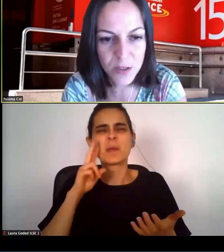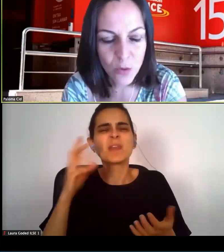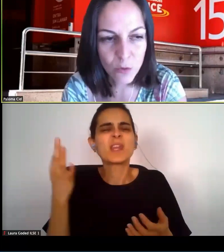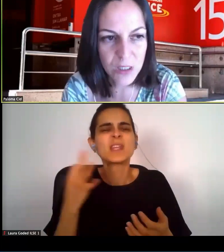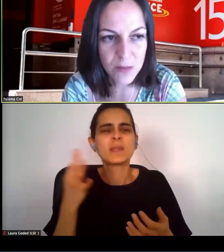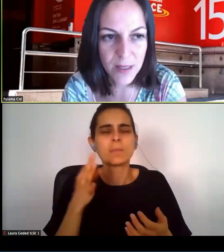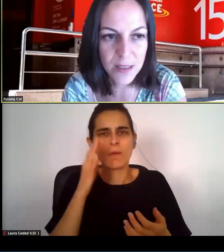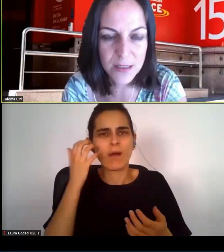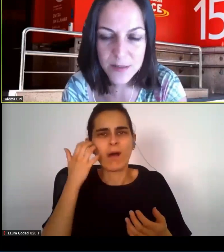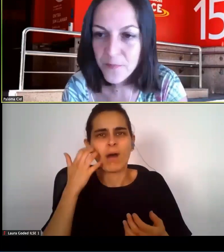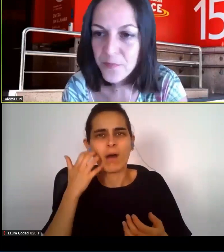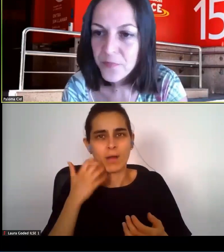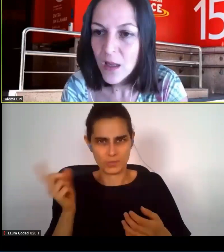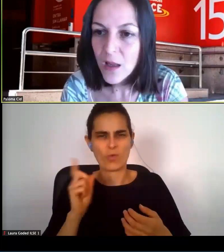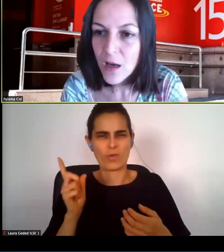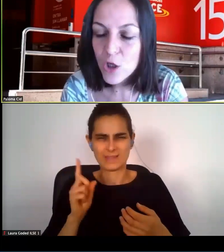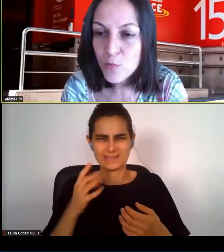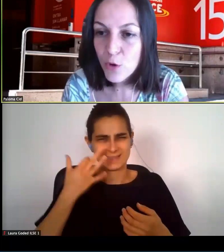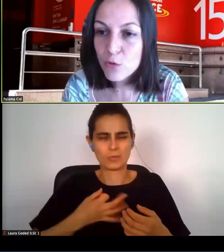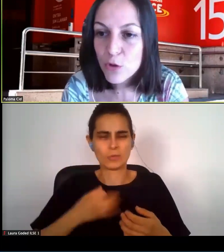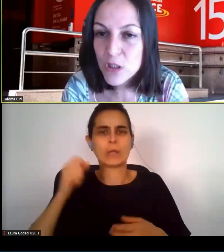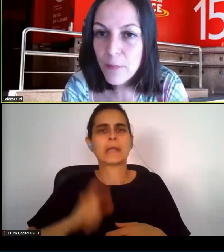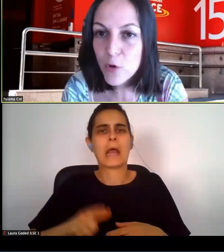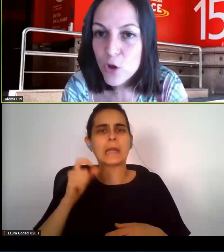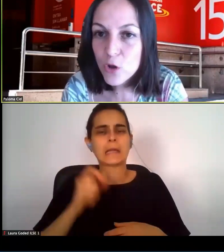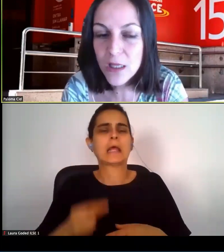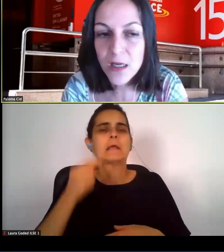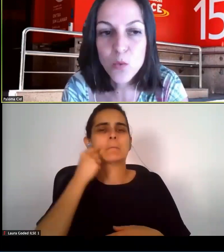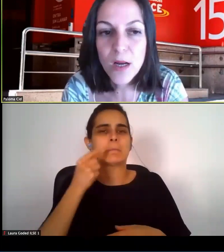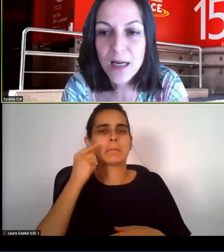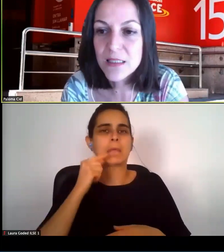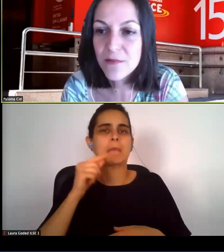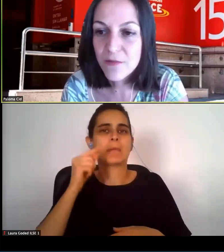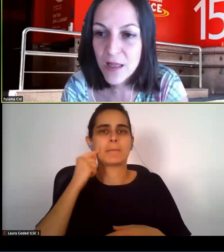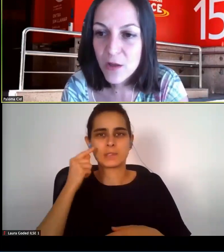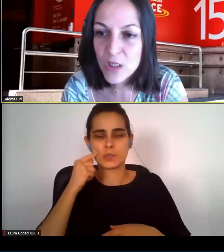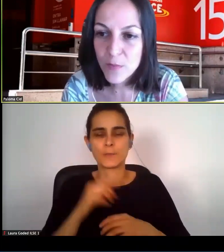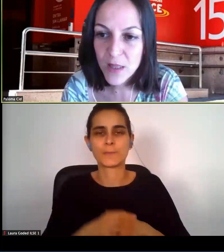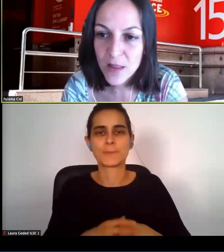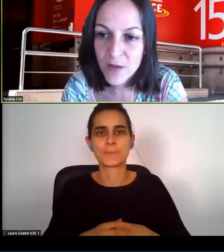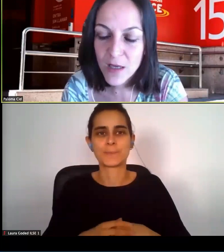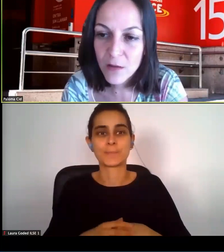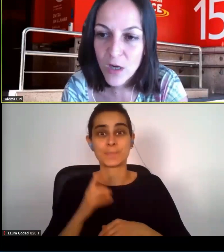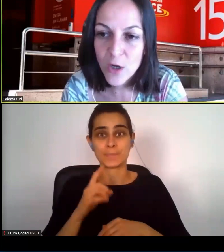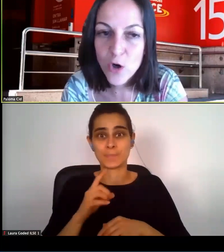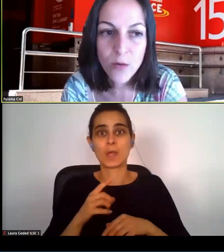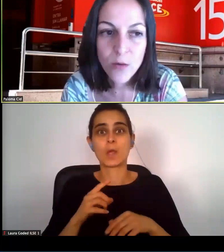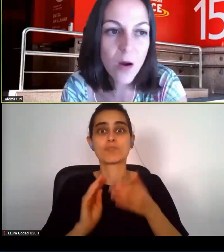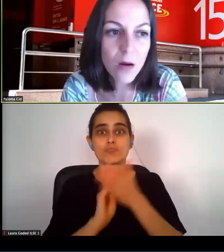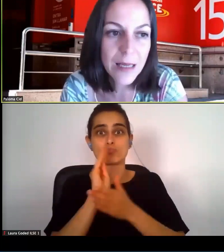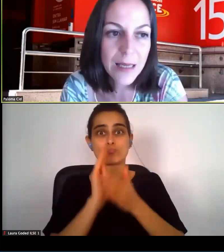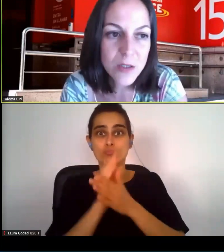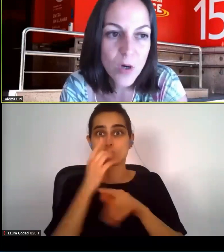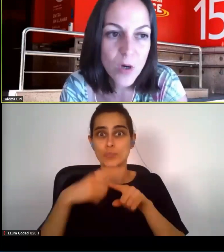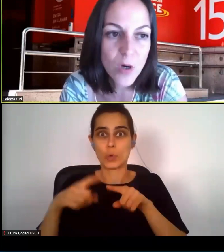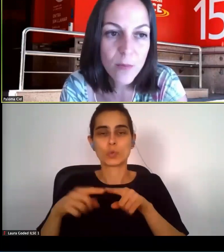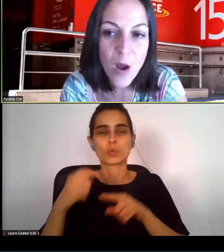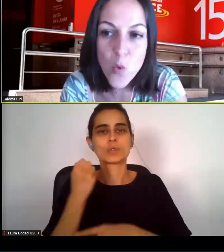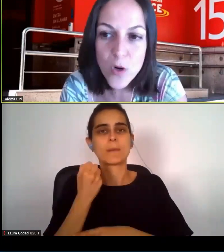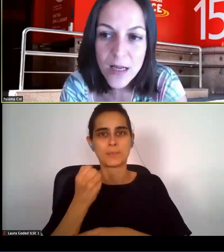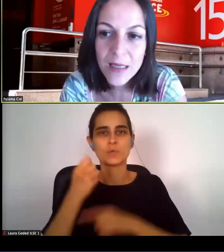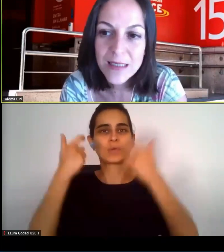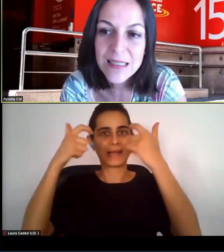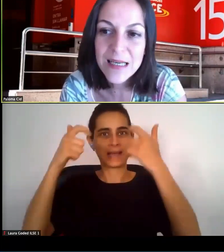hemos visto muchas veces. Los productos de apoyo tienen una clasificación específica, una norma que es una